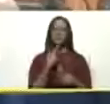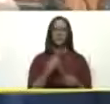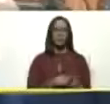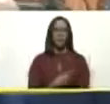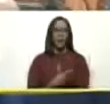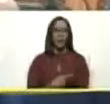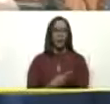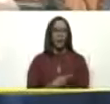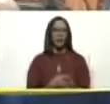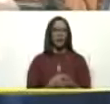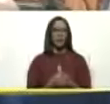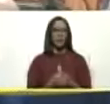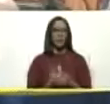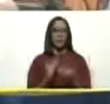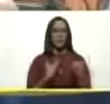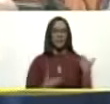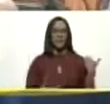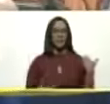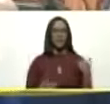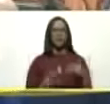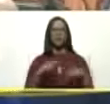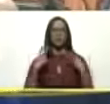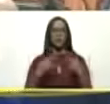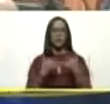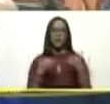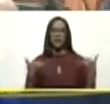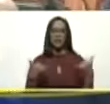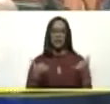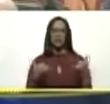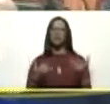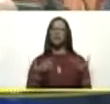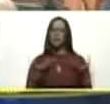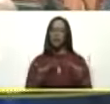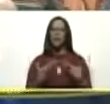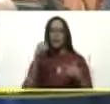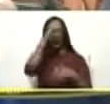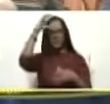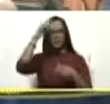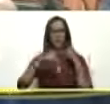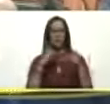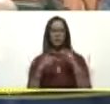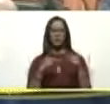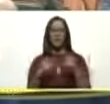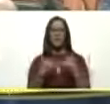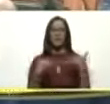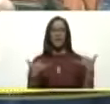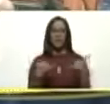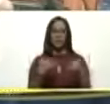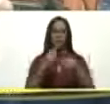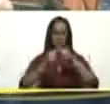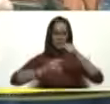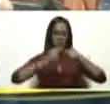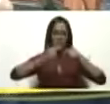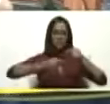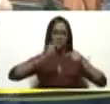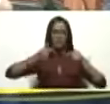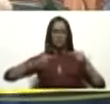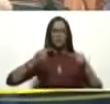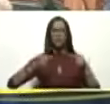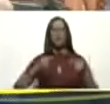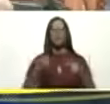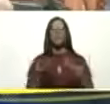ingeniero presidente de la empresa, nuestra nueva línea extrusora que nos da la capacidad de producir cable revestido